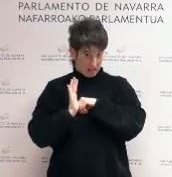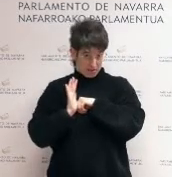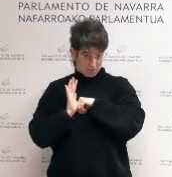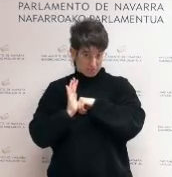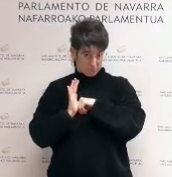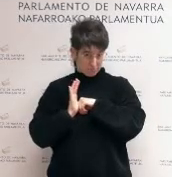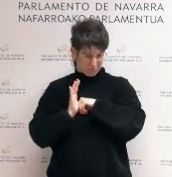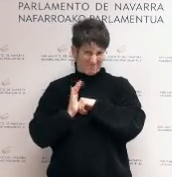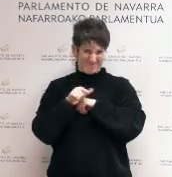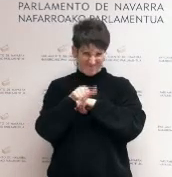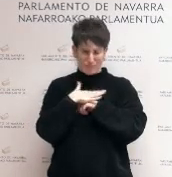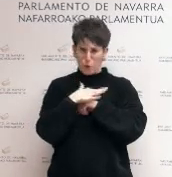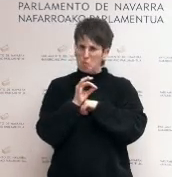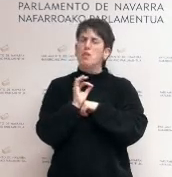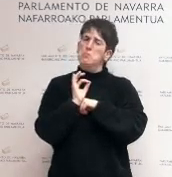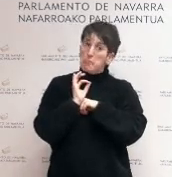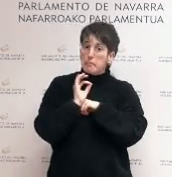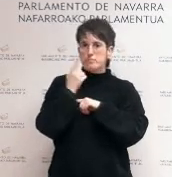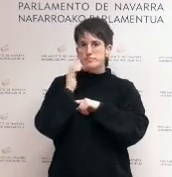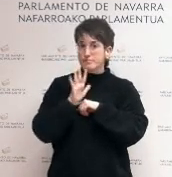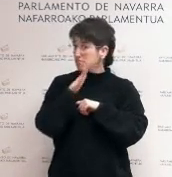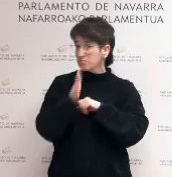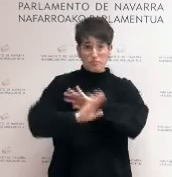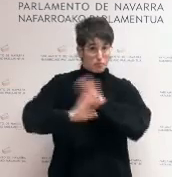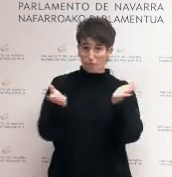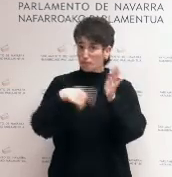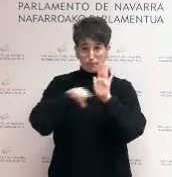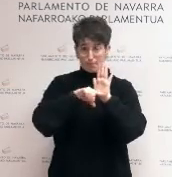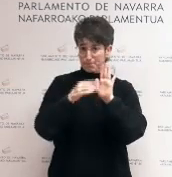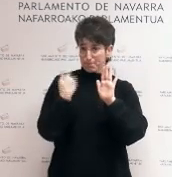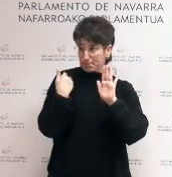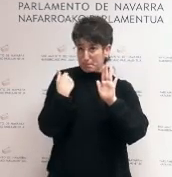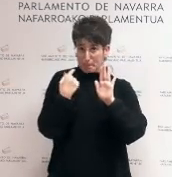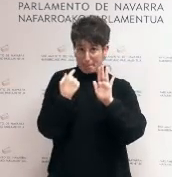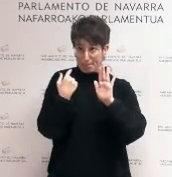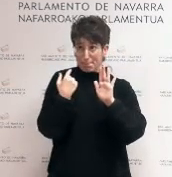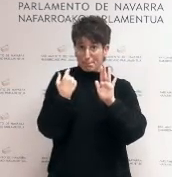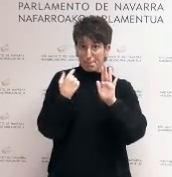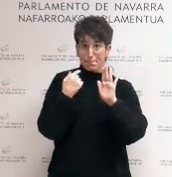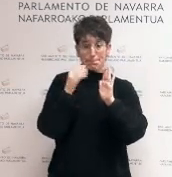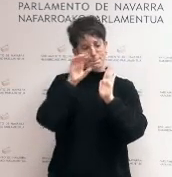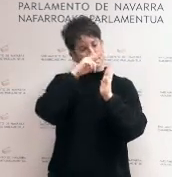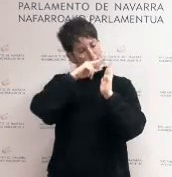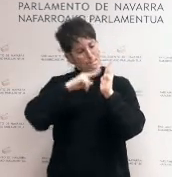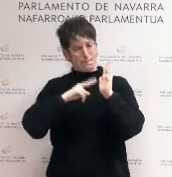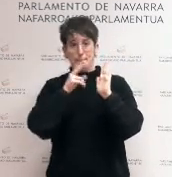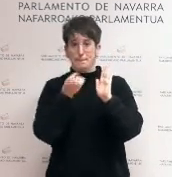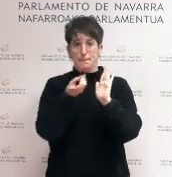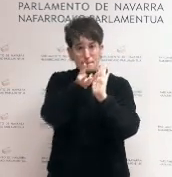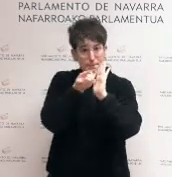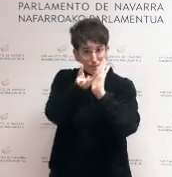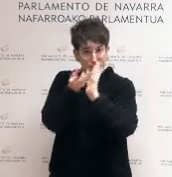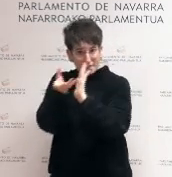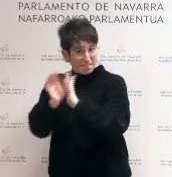Y esto puede parecer así porque el decreto se reduce, como acabamos de escuchar, a aplicar